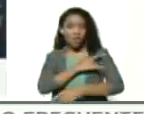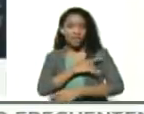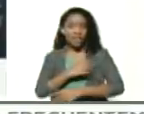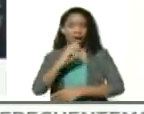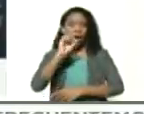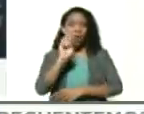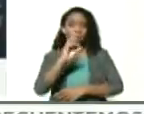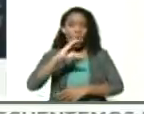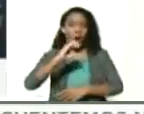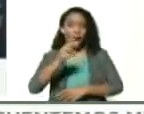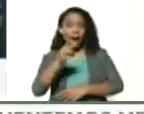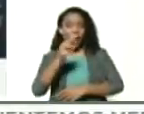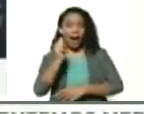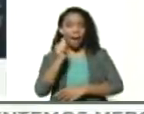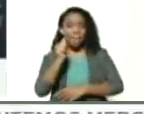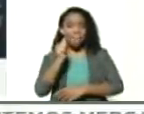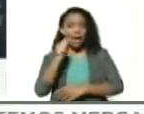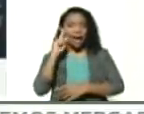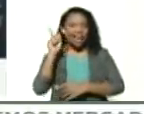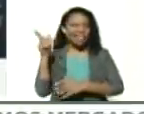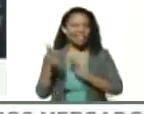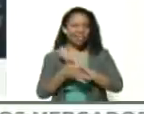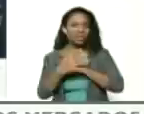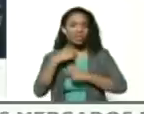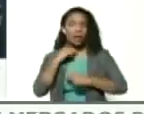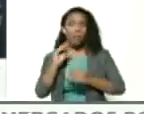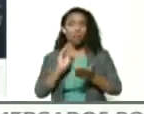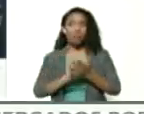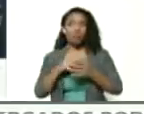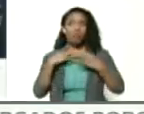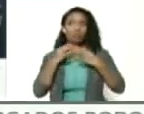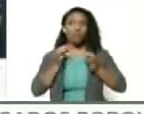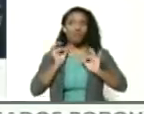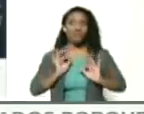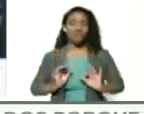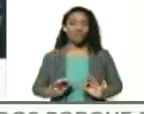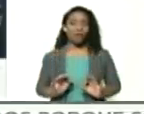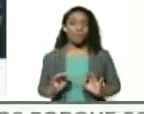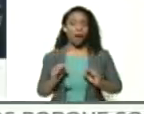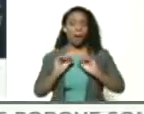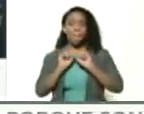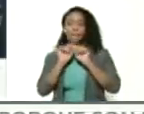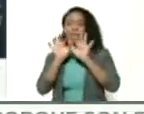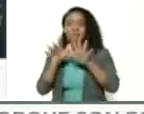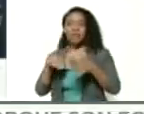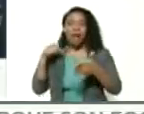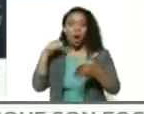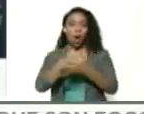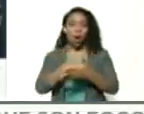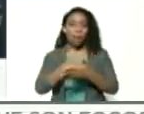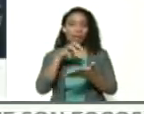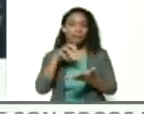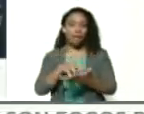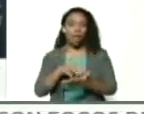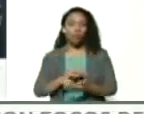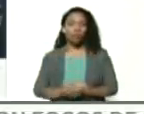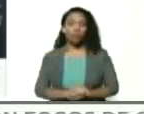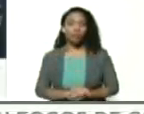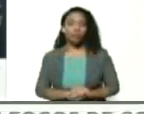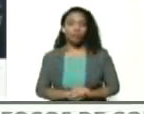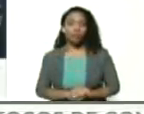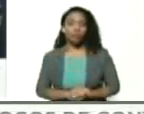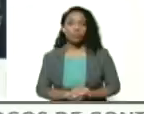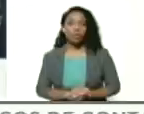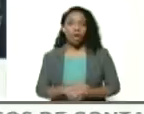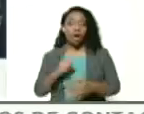ya, y además se puso su sotana para entonces, para bendecir el golpe de Estado. Hay golpe